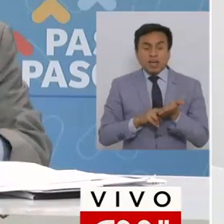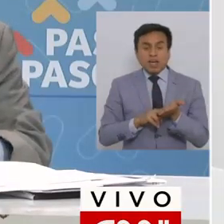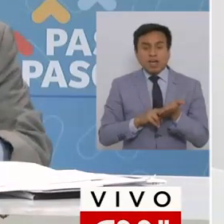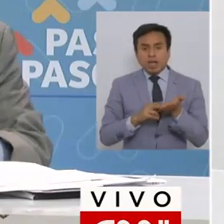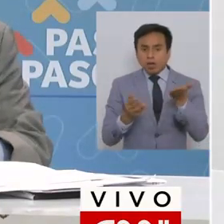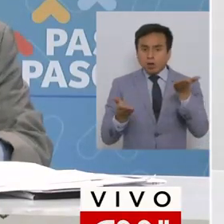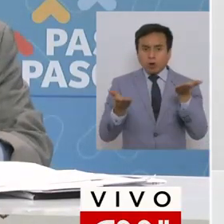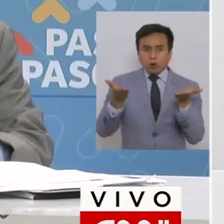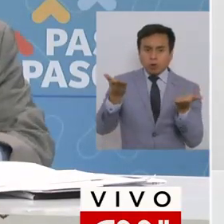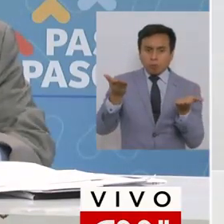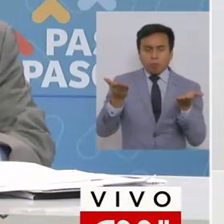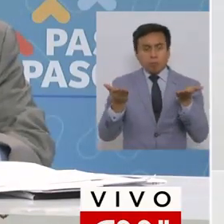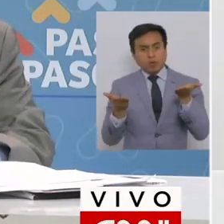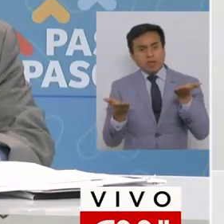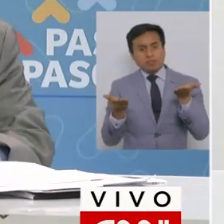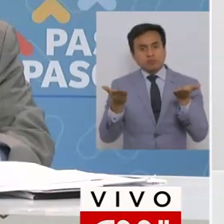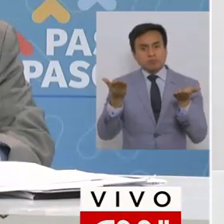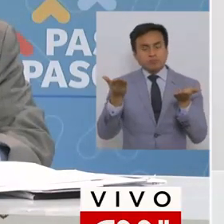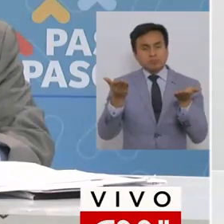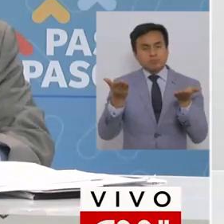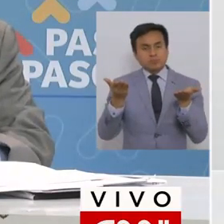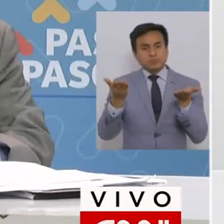una comparación entre